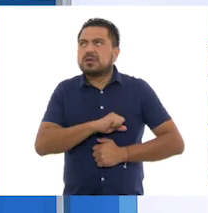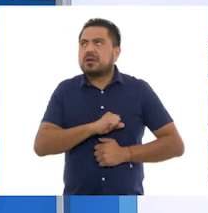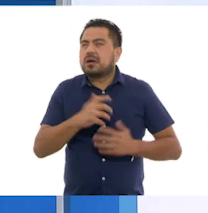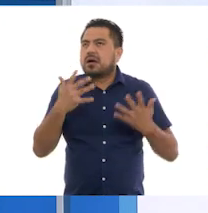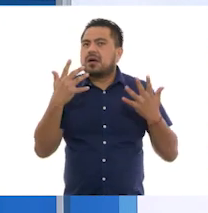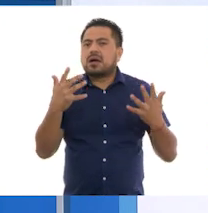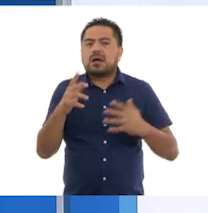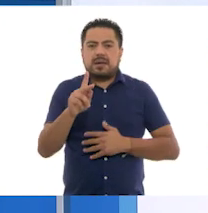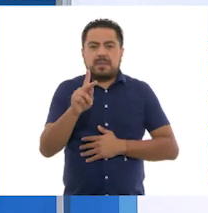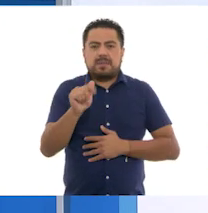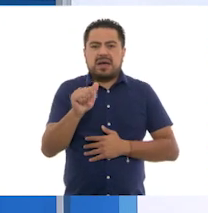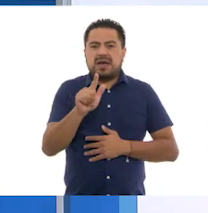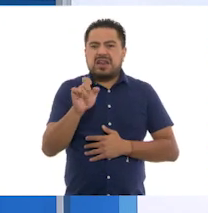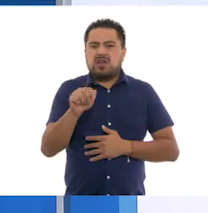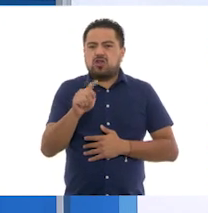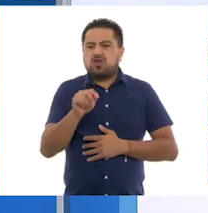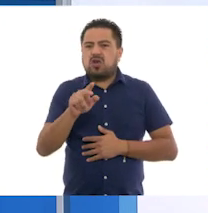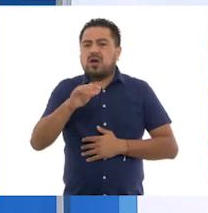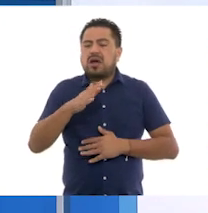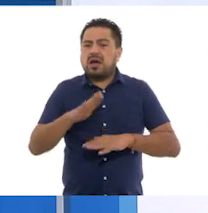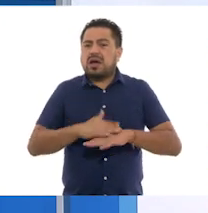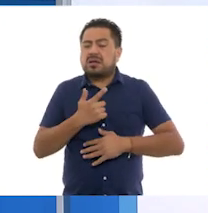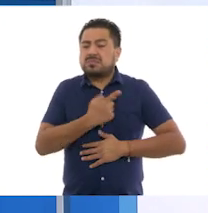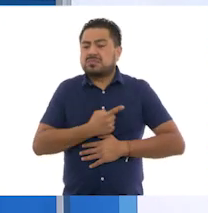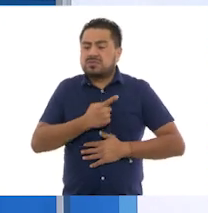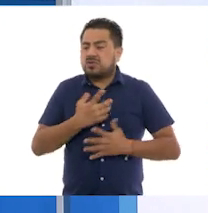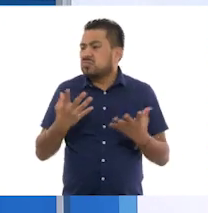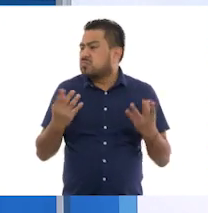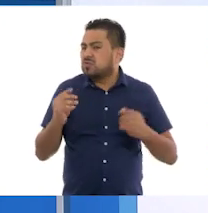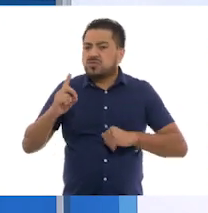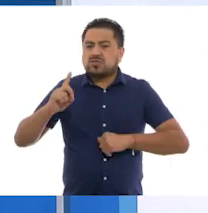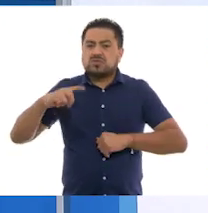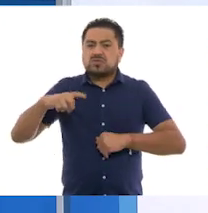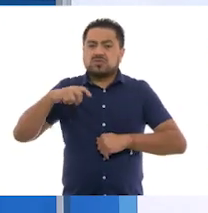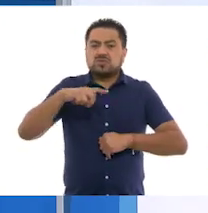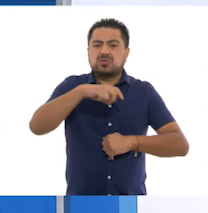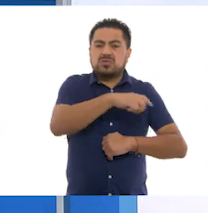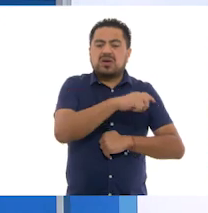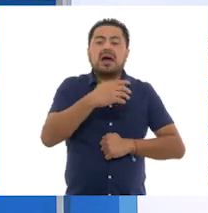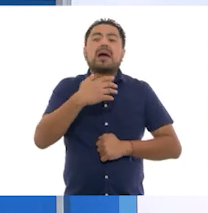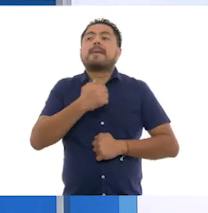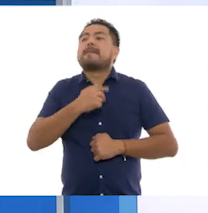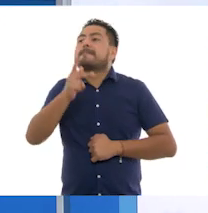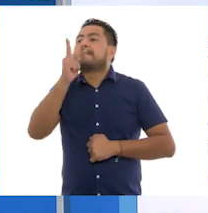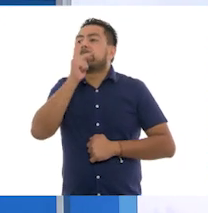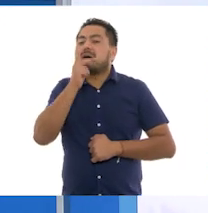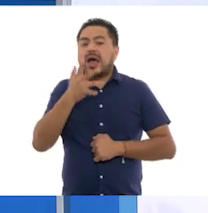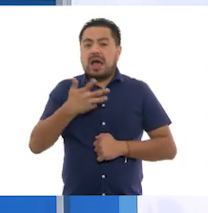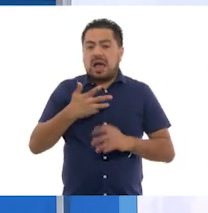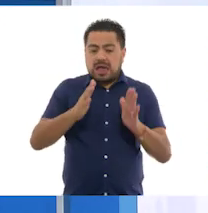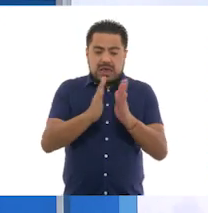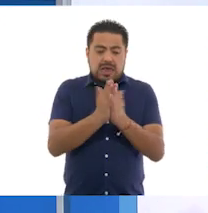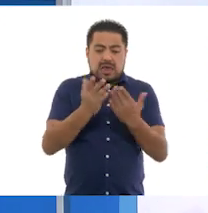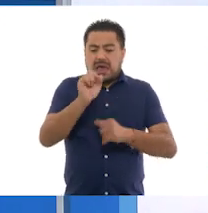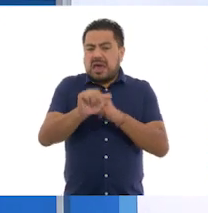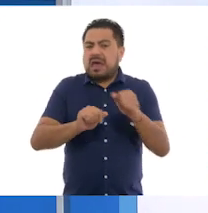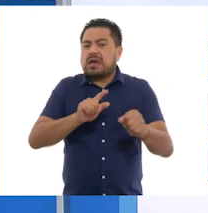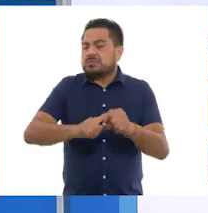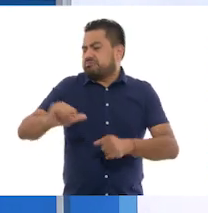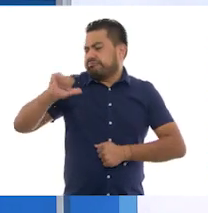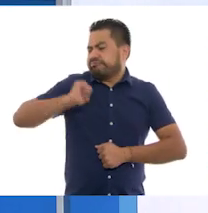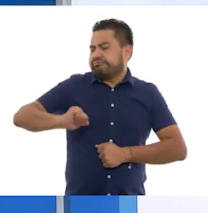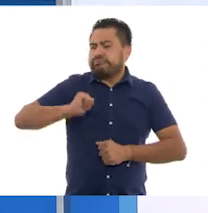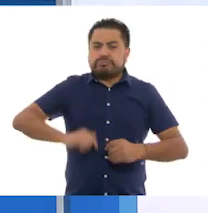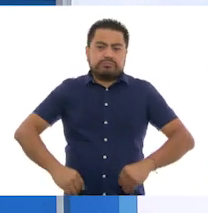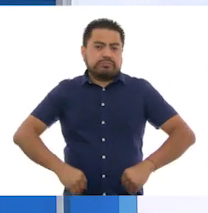ser paleontóloga porque me gustan mucho los dinosaurios. Y también porque mi papá tenía un libro de animales prehistóricos que habitaron